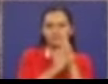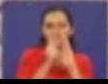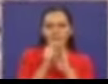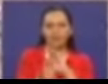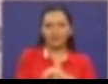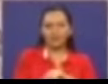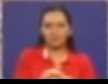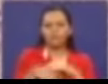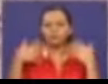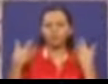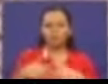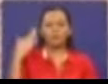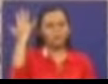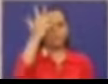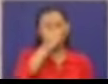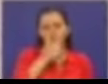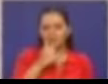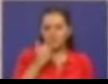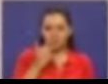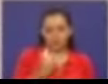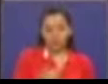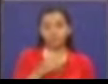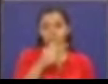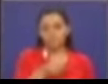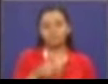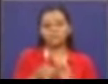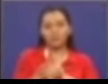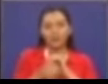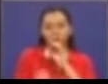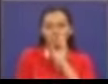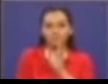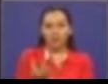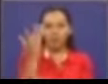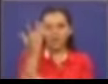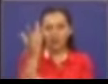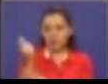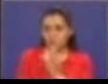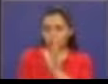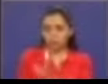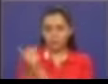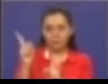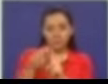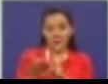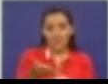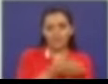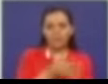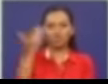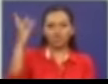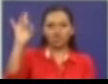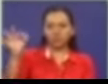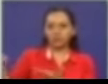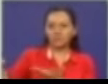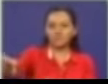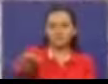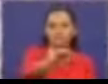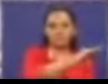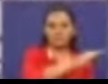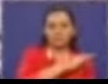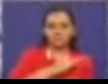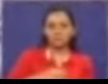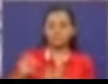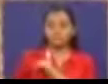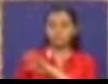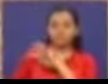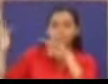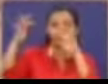el paraíso sobre la tierra. El archipiélago de origen volcánico, compuesto de 18 islas principales, atrae a turistas que buscan